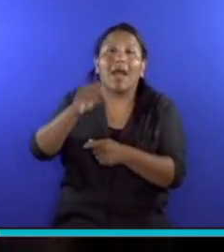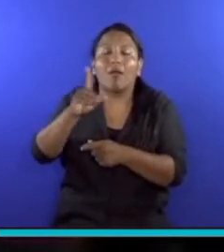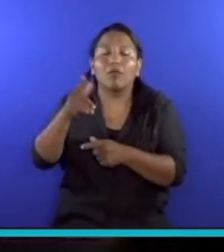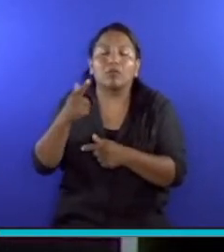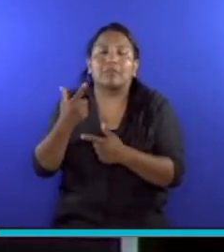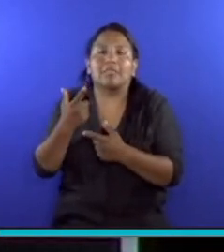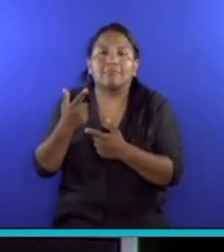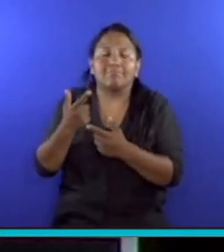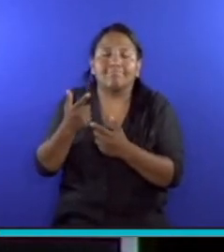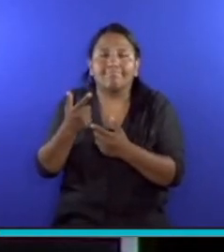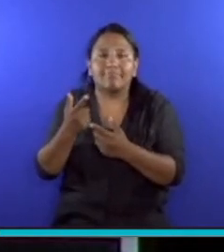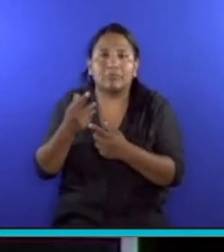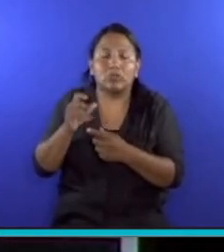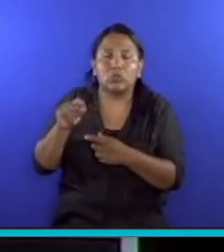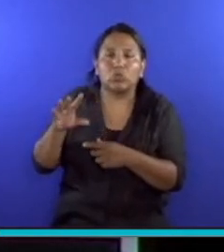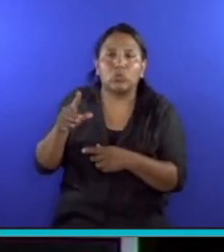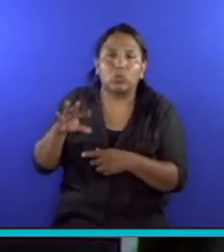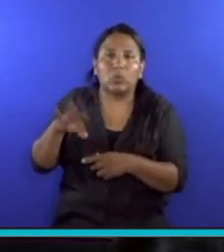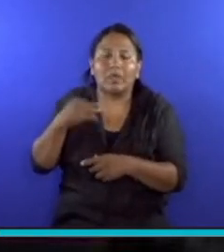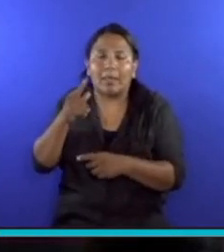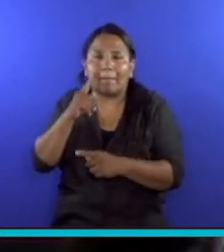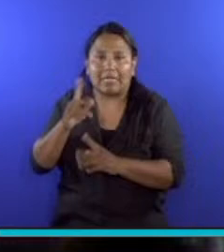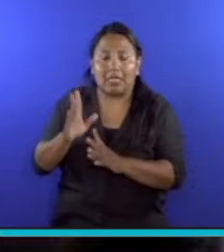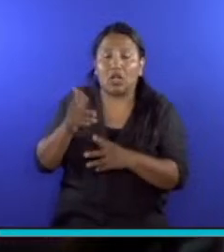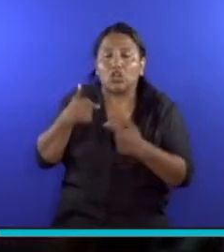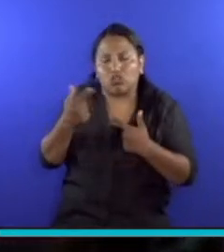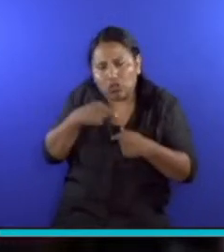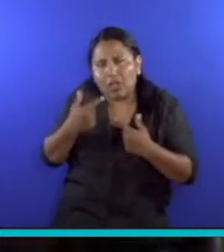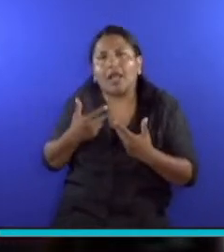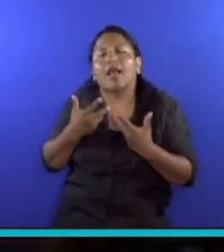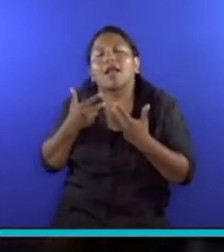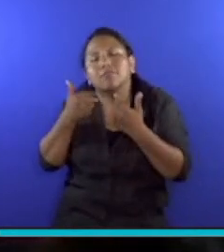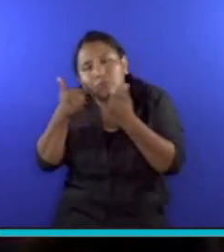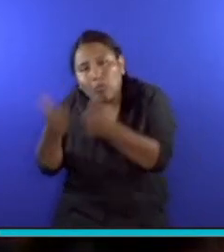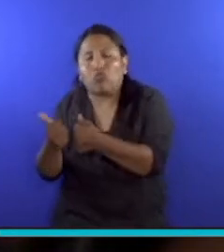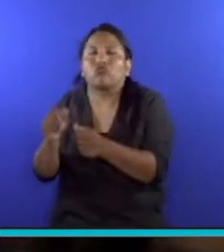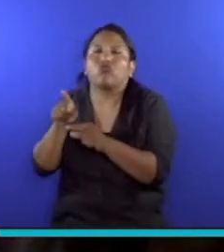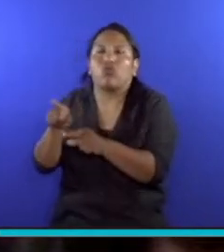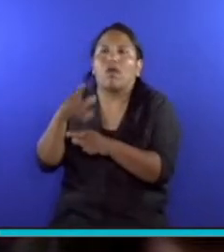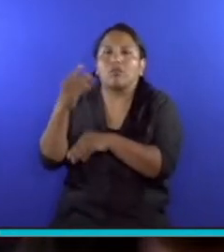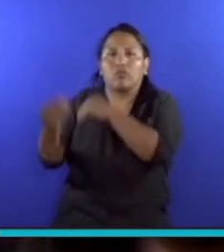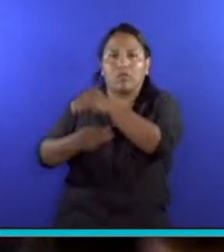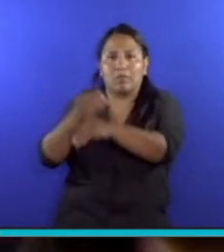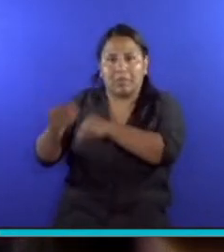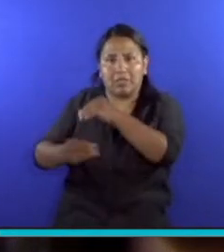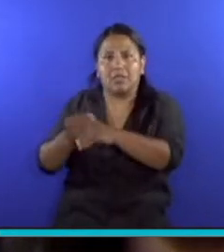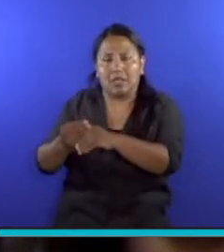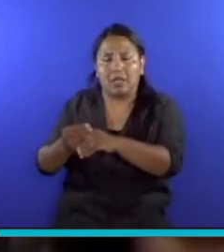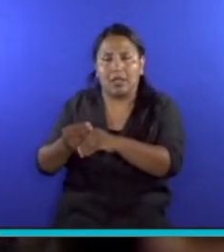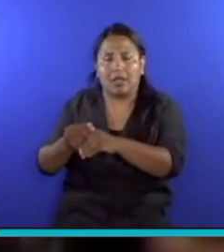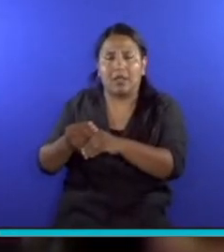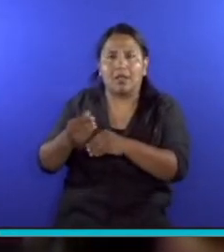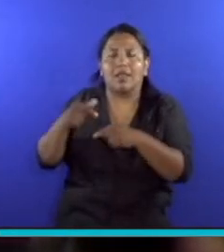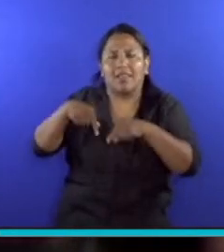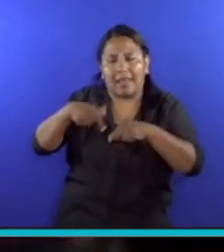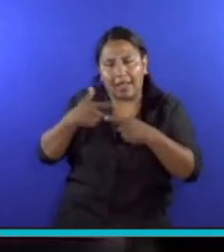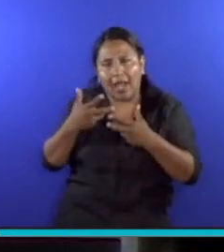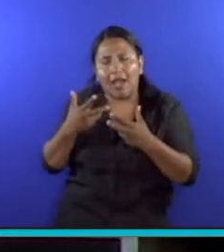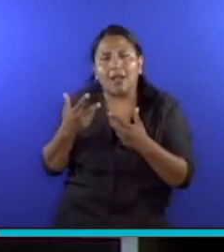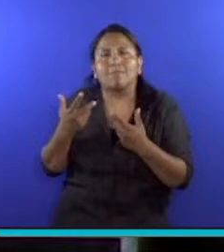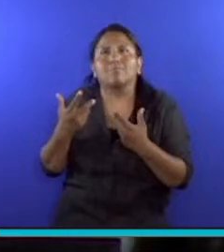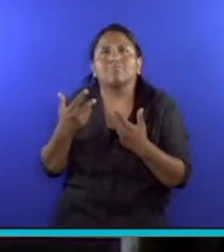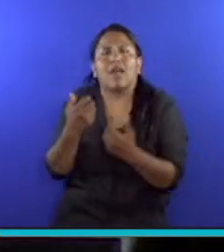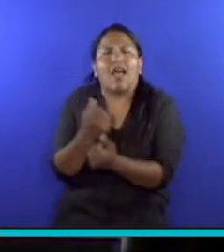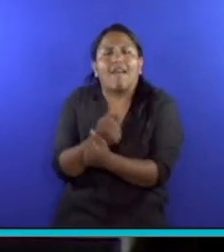Le mandamos desde aquí toda nuestra solidaridad y apoyo a su familia. Mandamos desde aquí un fuerte